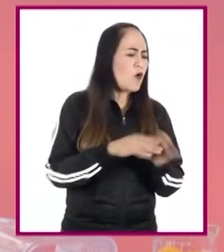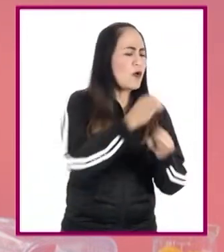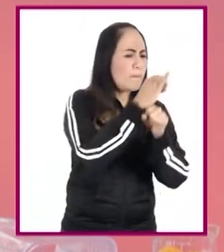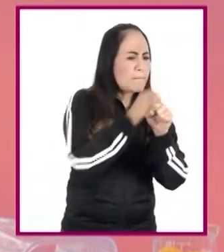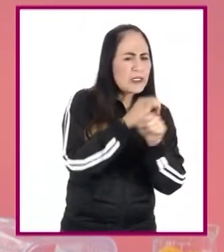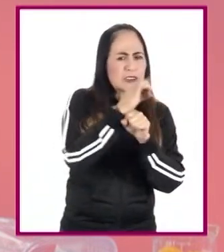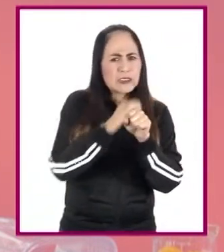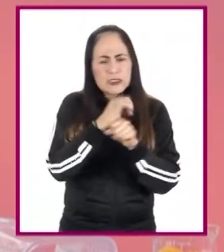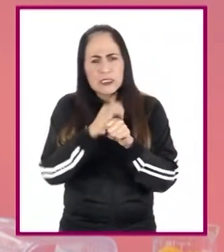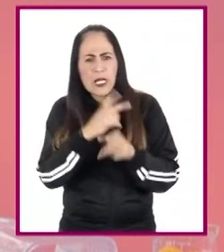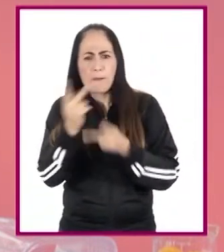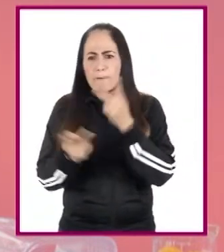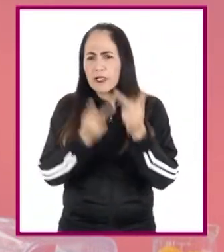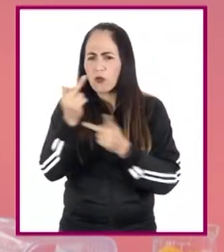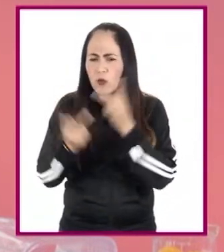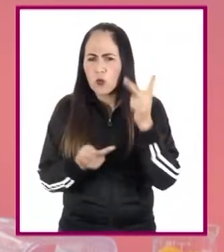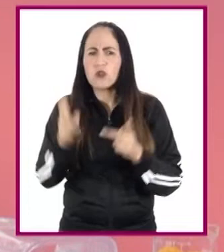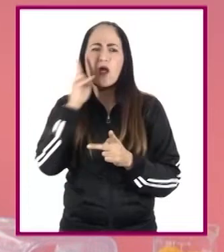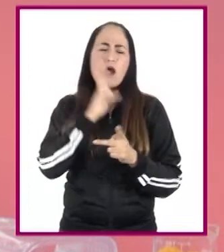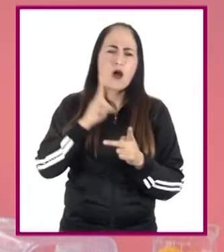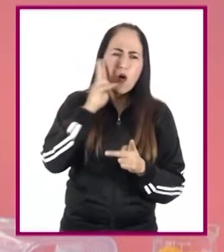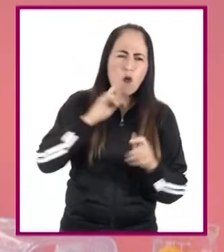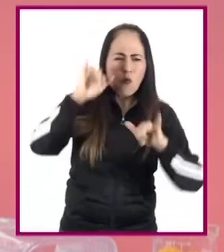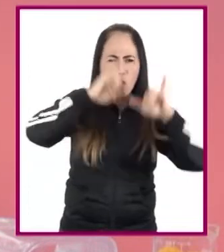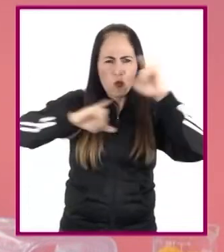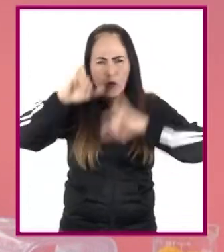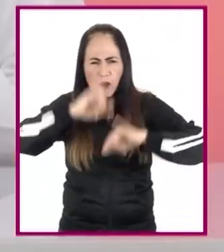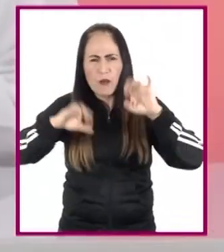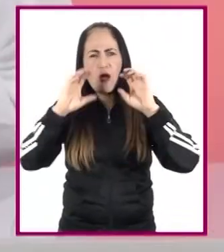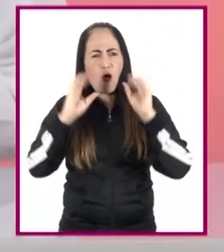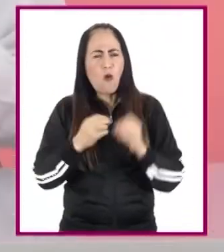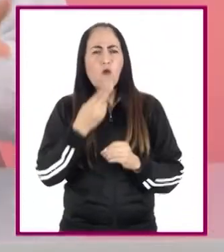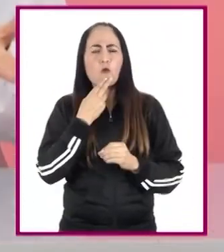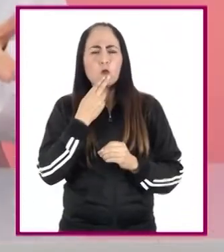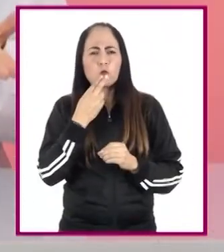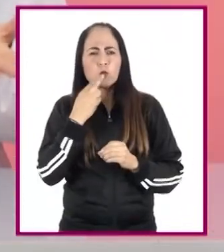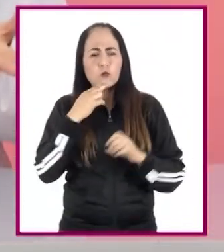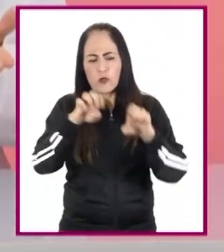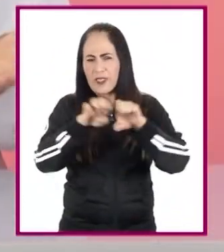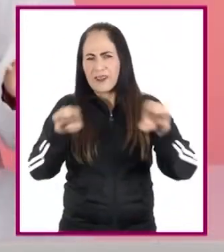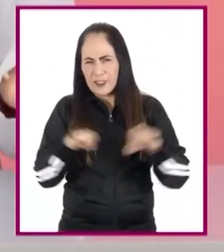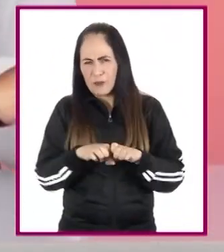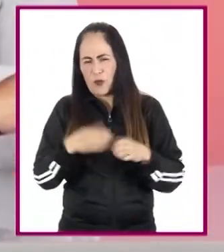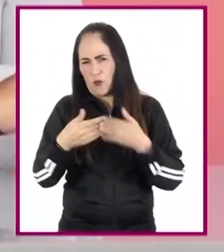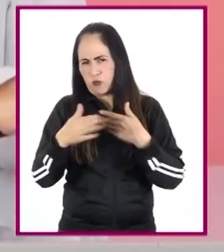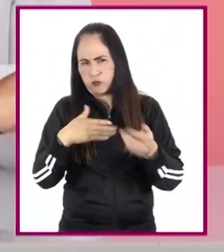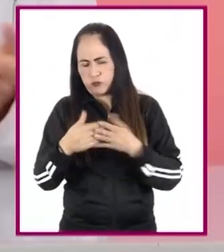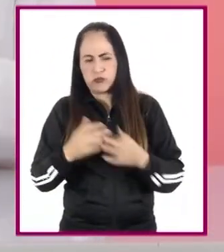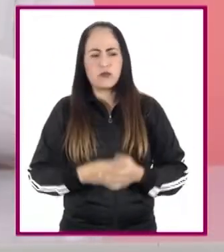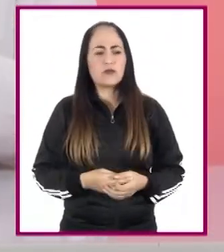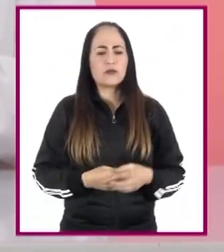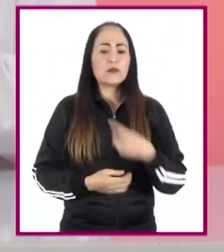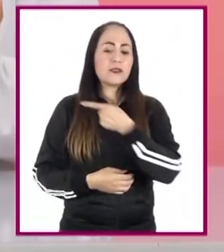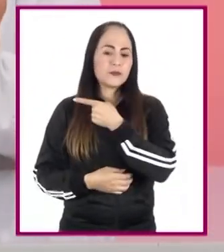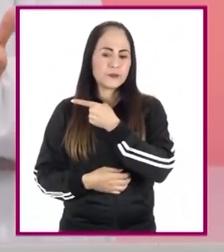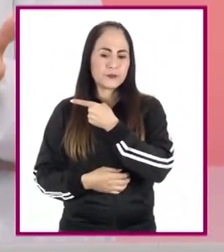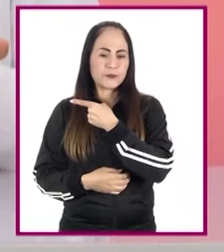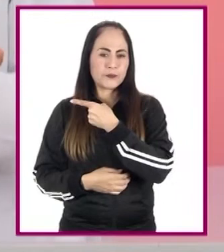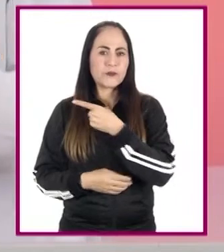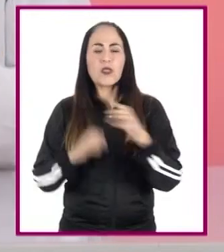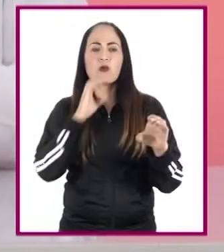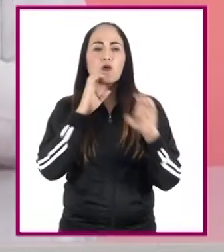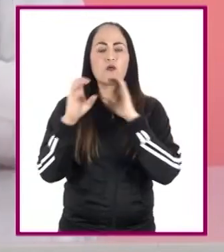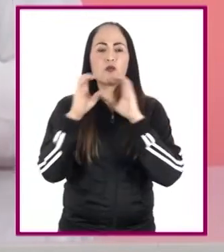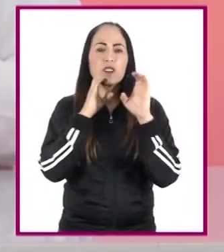entrevistas, experimentos o construcción de artefactos o dispositivos. Número 3, comunicación. Es el uso de